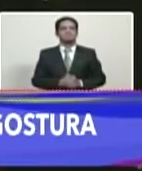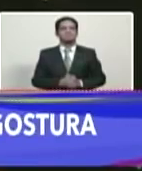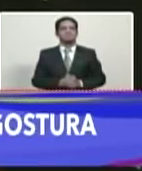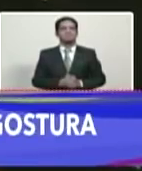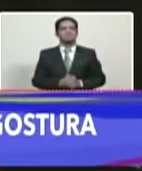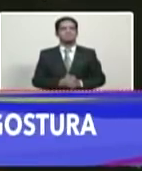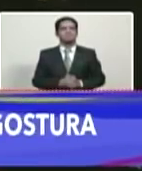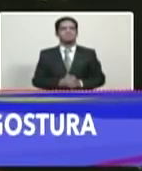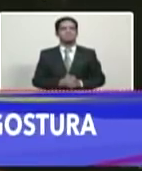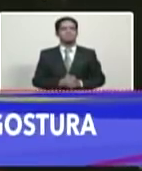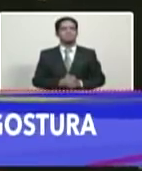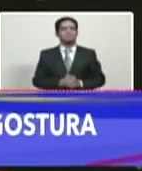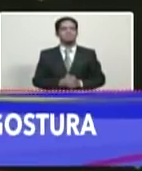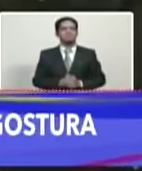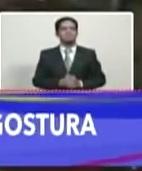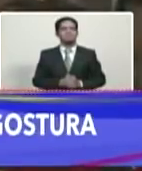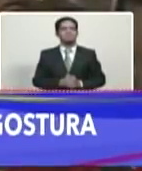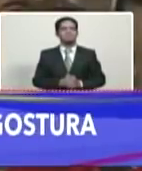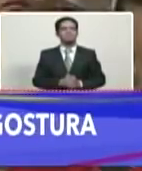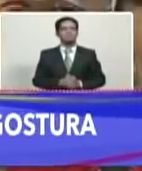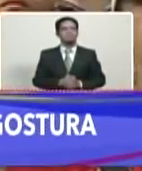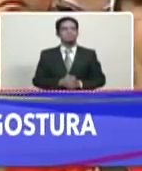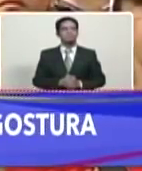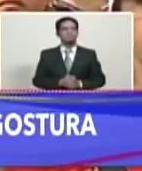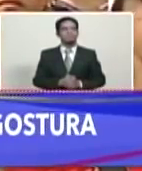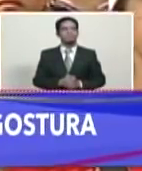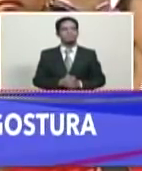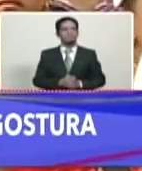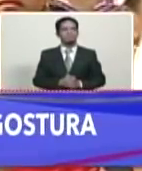Elevar los niveles de tolerancia,